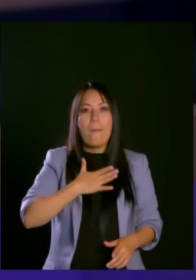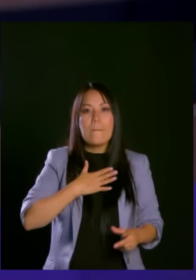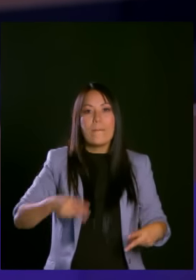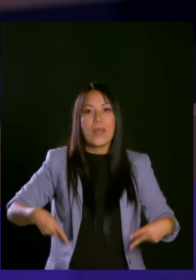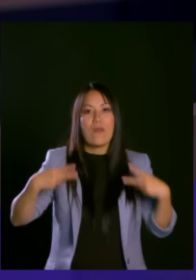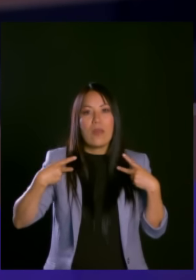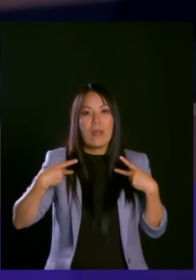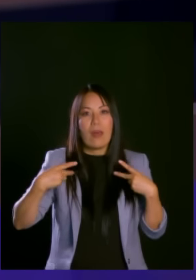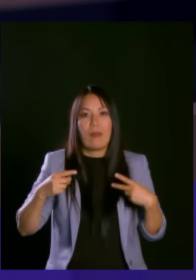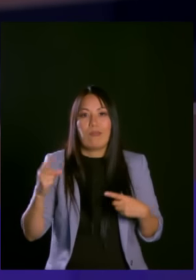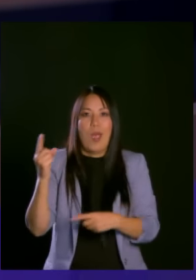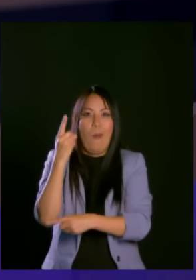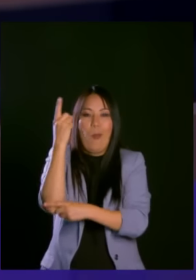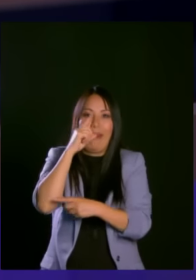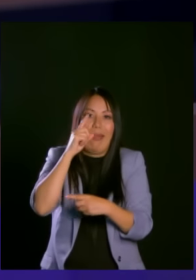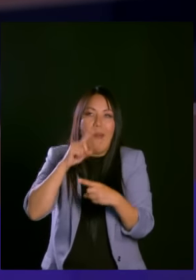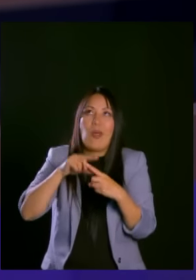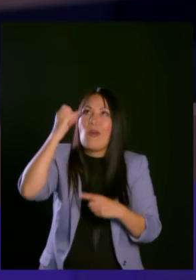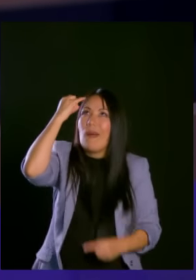Hijo.